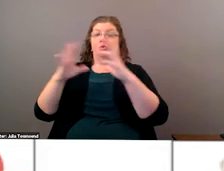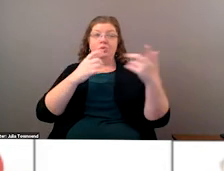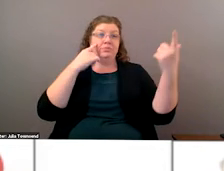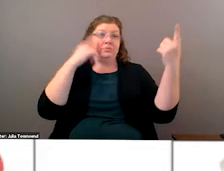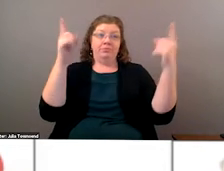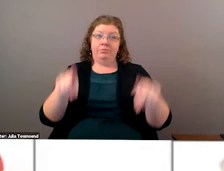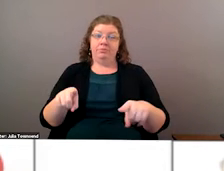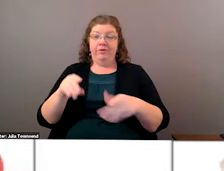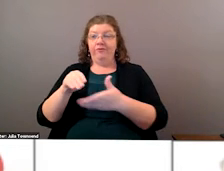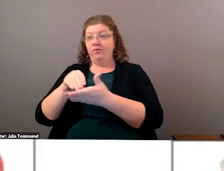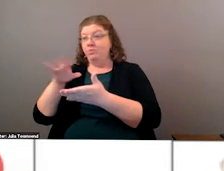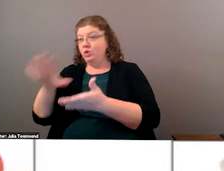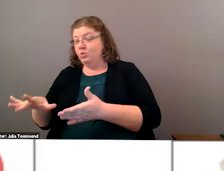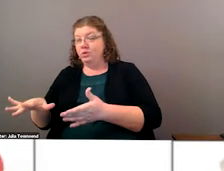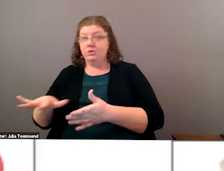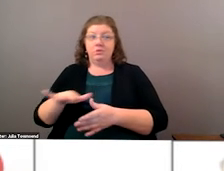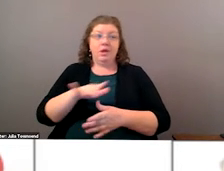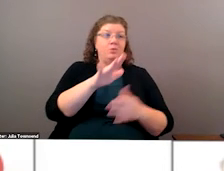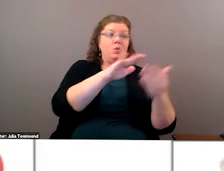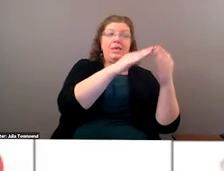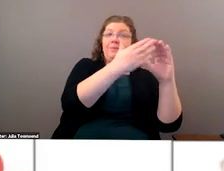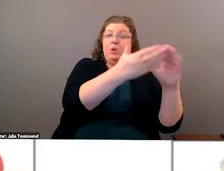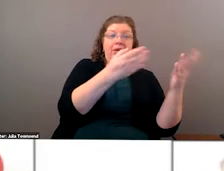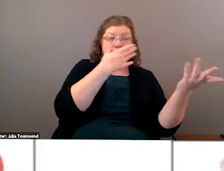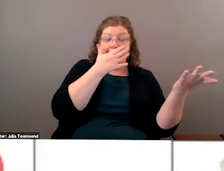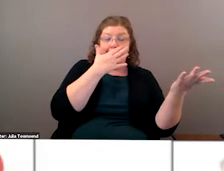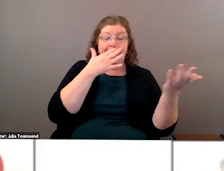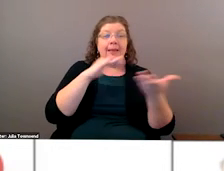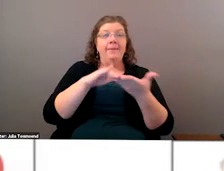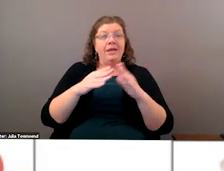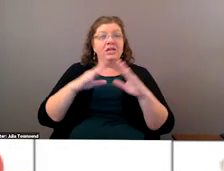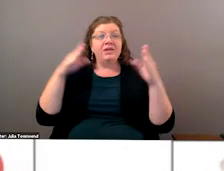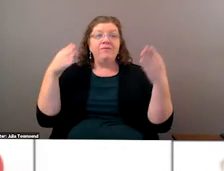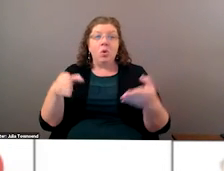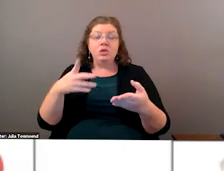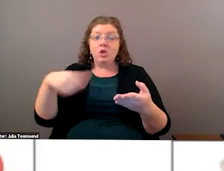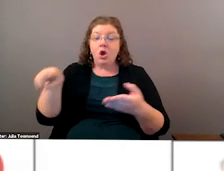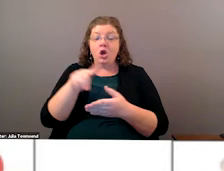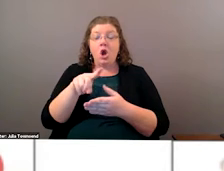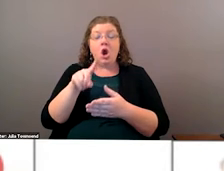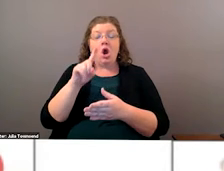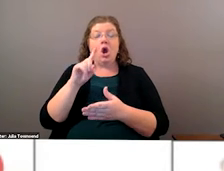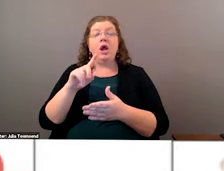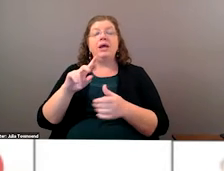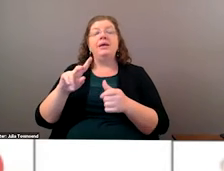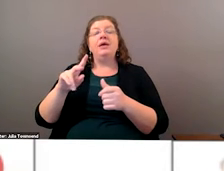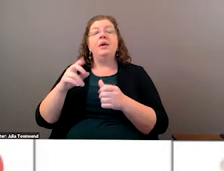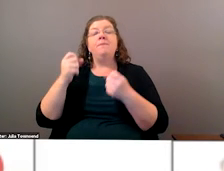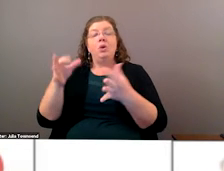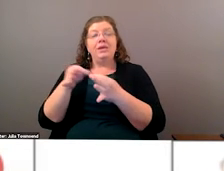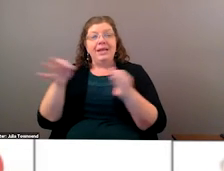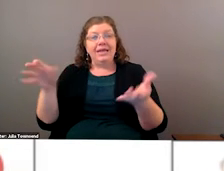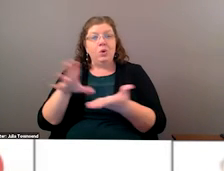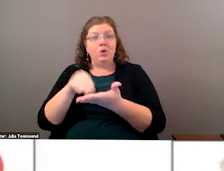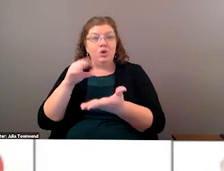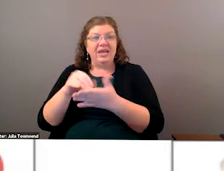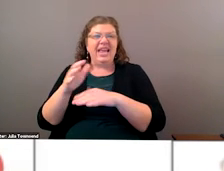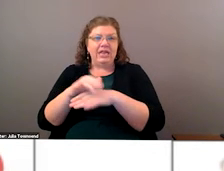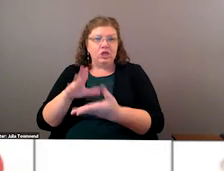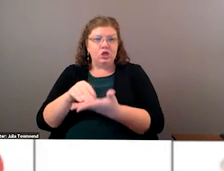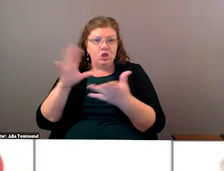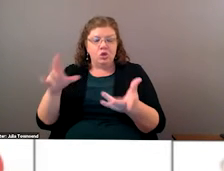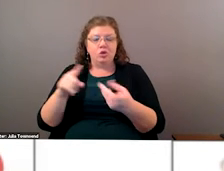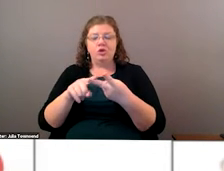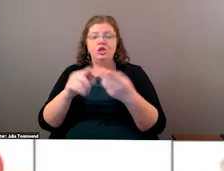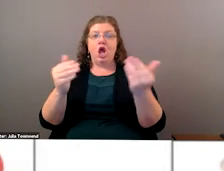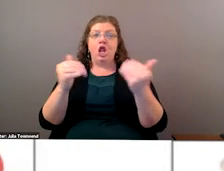partes interesadas, desde los estudiantes a la comunidad. Y esto significa centrarnos en los estudiantes multilingües emergentes, los estudiantes de bajos